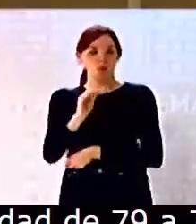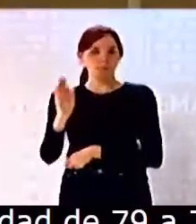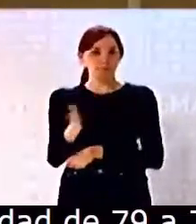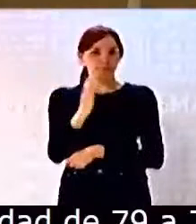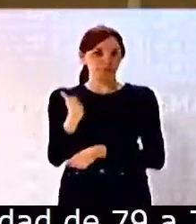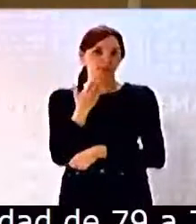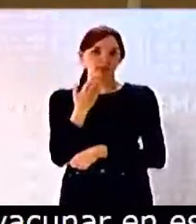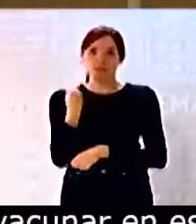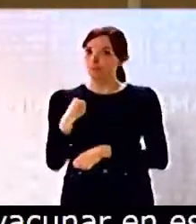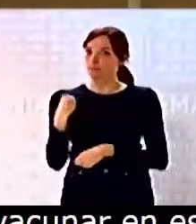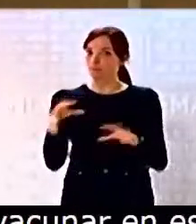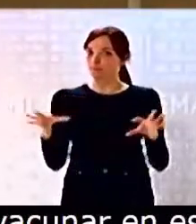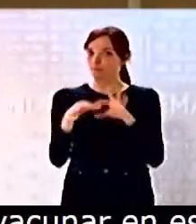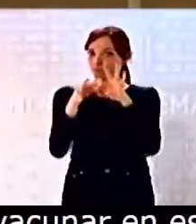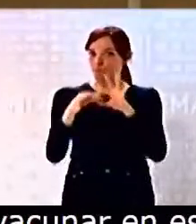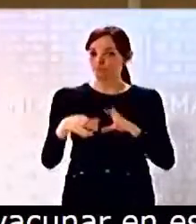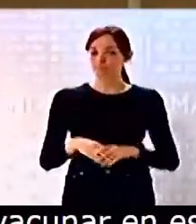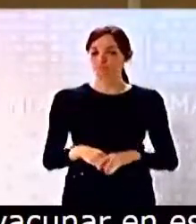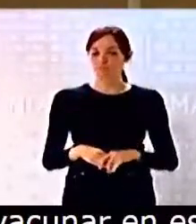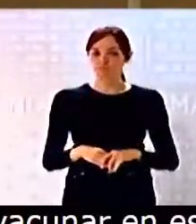edad.